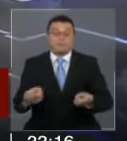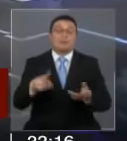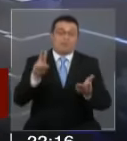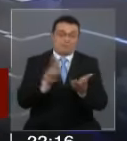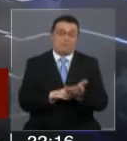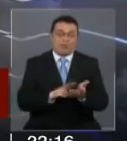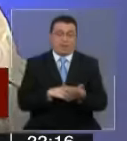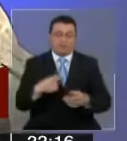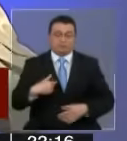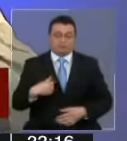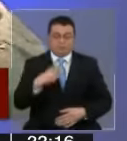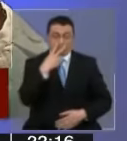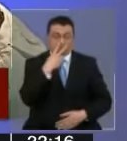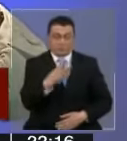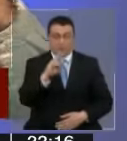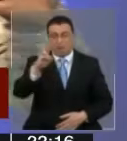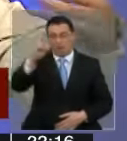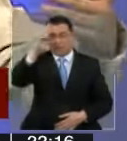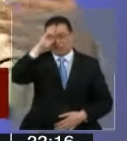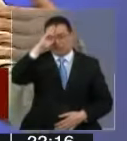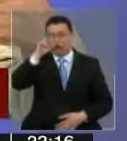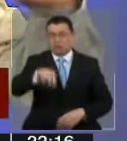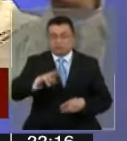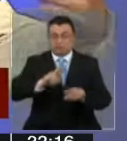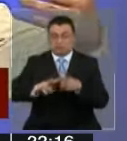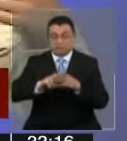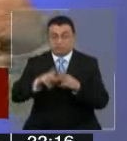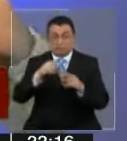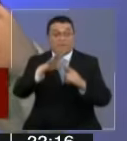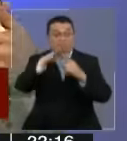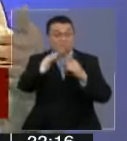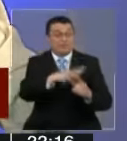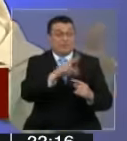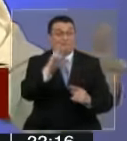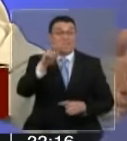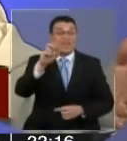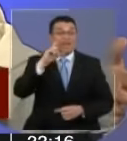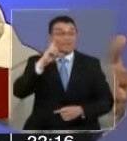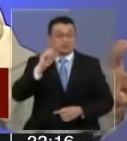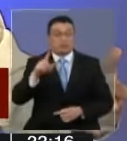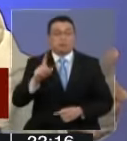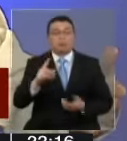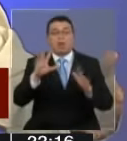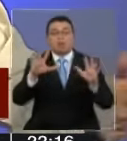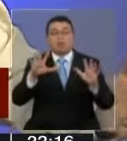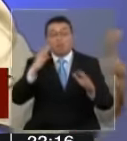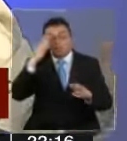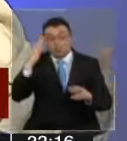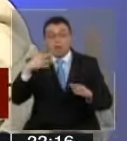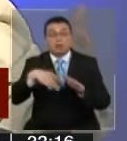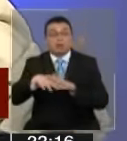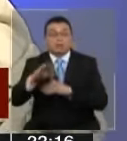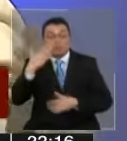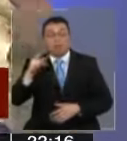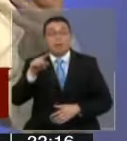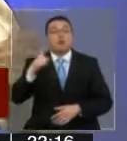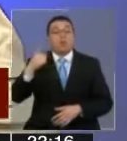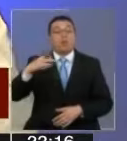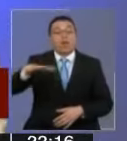yo veo bastante raro que lo que se está haciendo es perjudicando a los vecinos. Hay un perjuicio 10 días, 15 días, pero estamos hablando de una